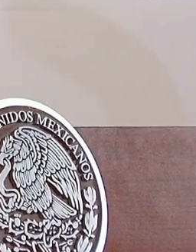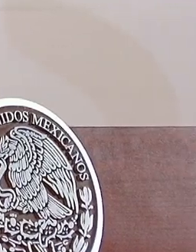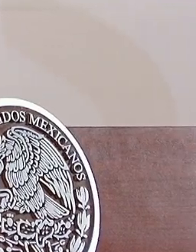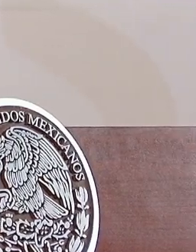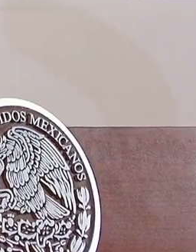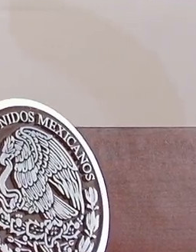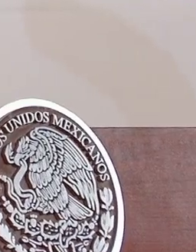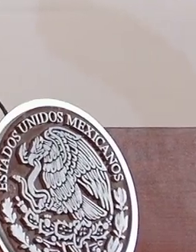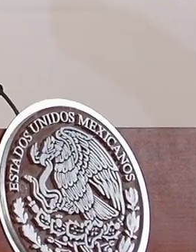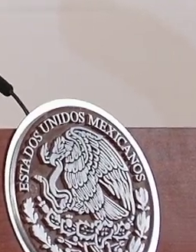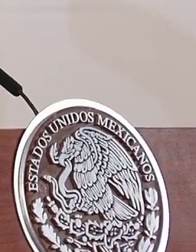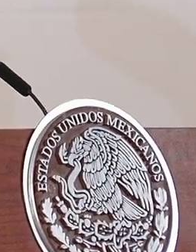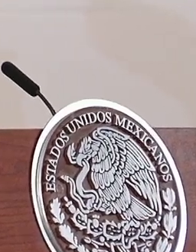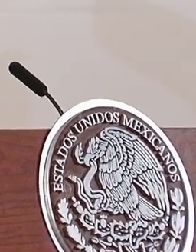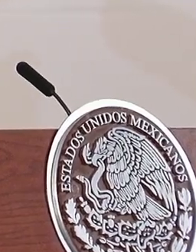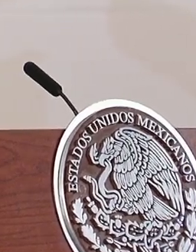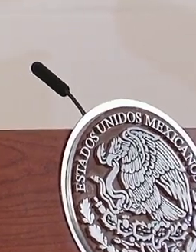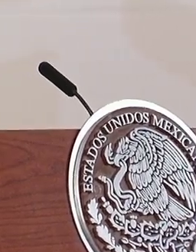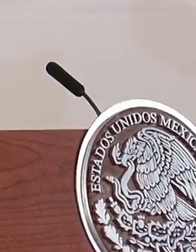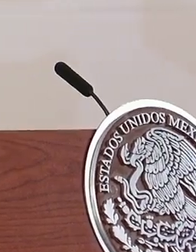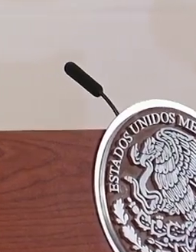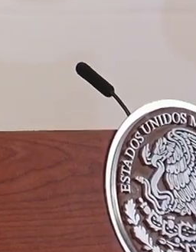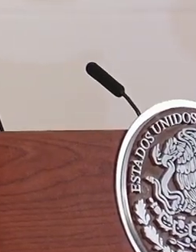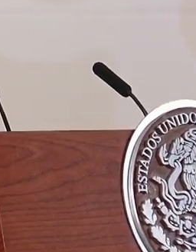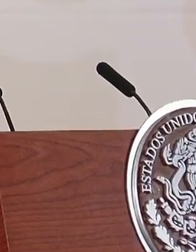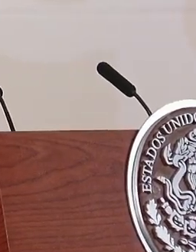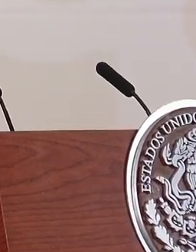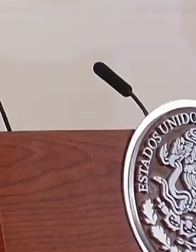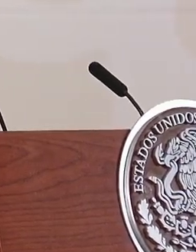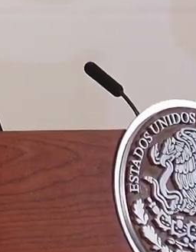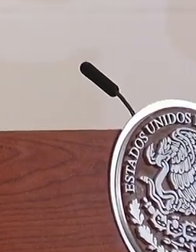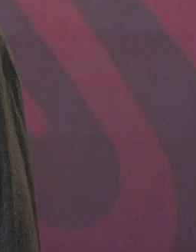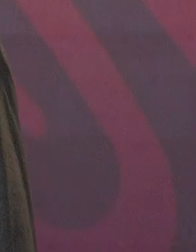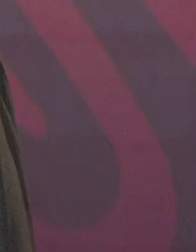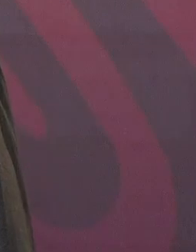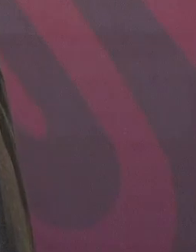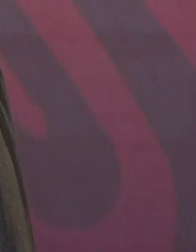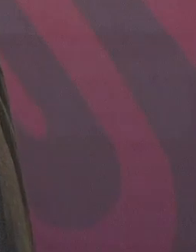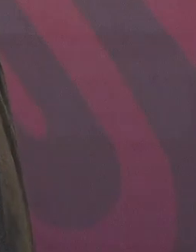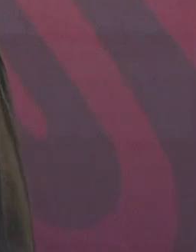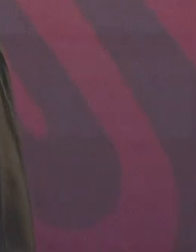Biden, que seguramente no lo conocía,